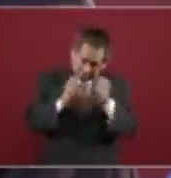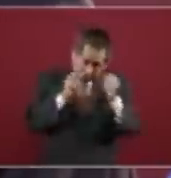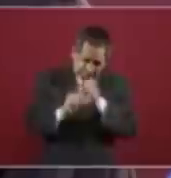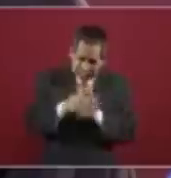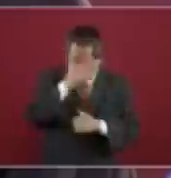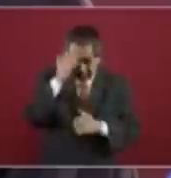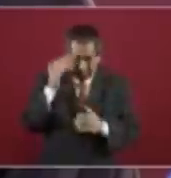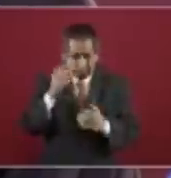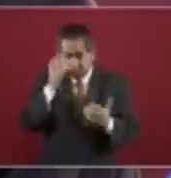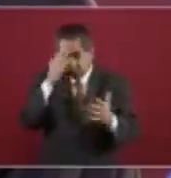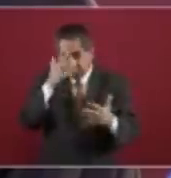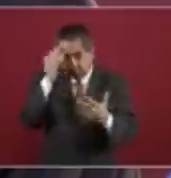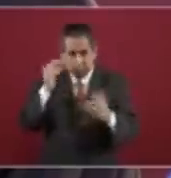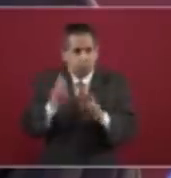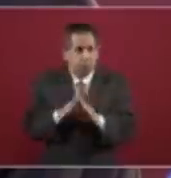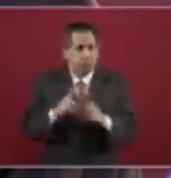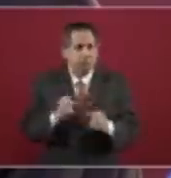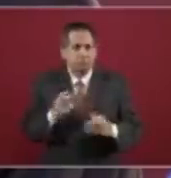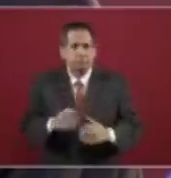no se conoce.